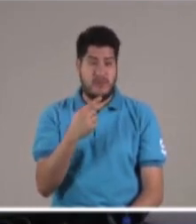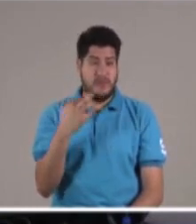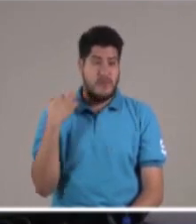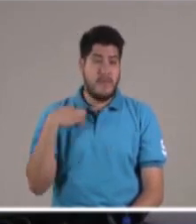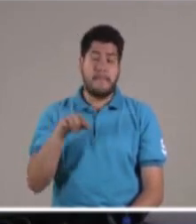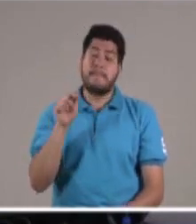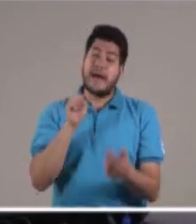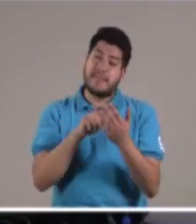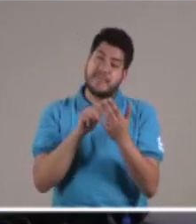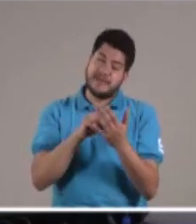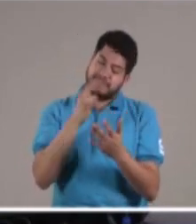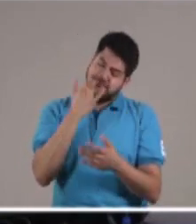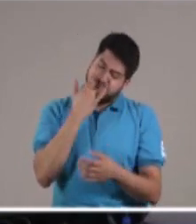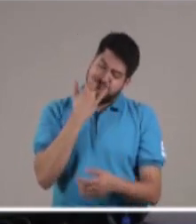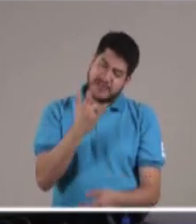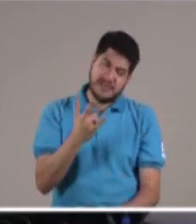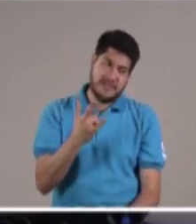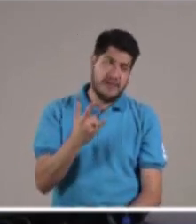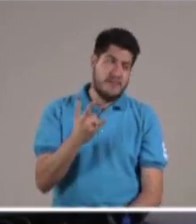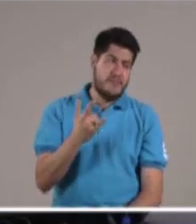para pedirte perdón